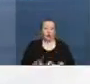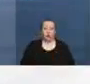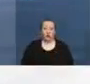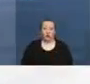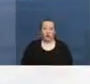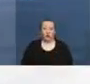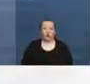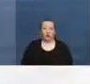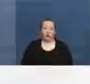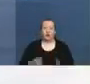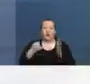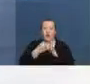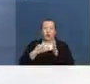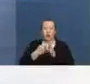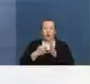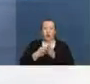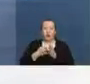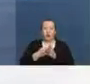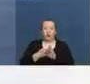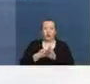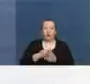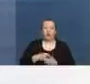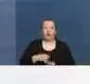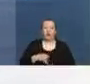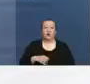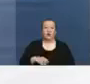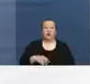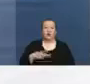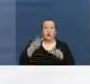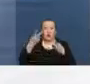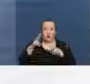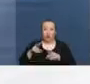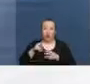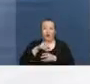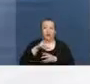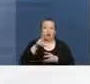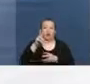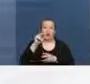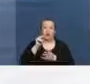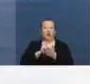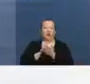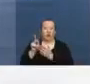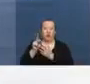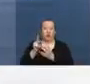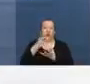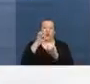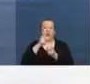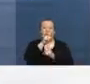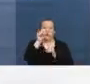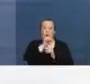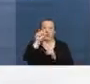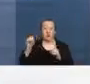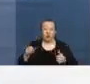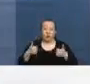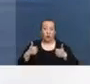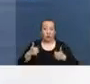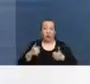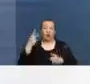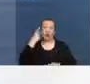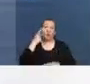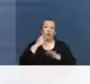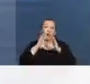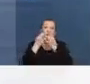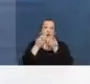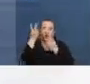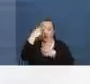descargos del impuesto a la renta que creamos nosotros para ser un sistema más adecuado no es lo mismo un padre de familia seis